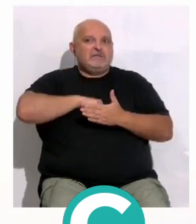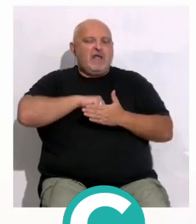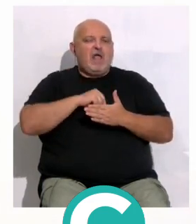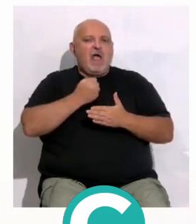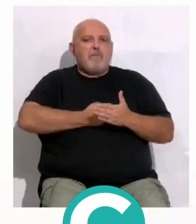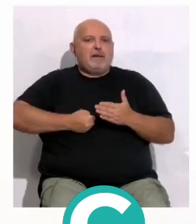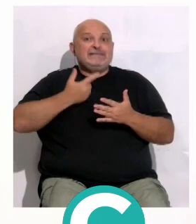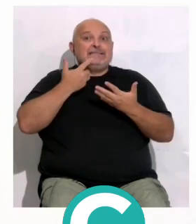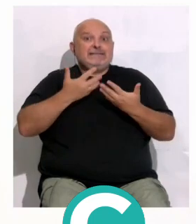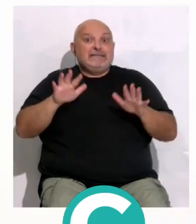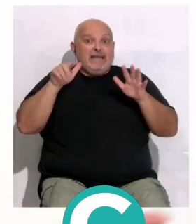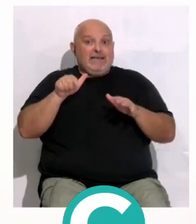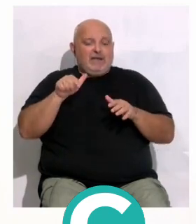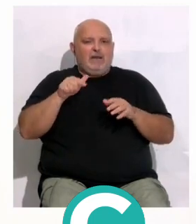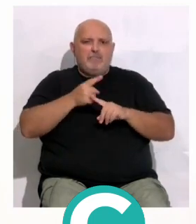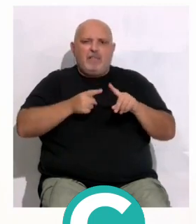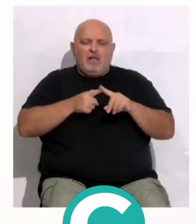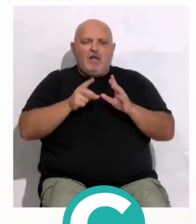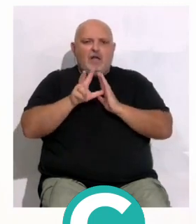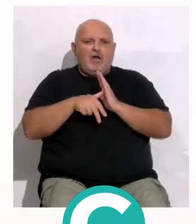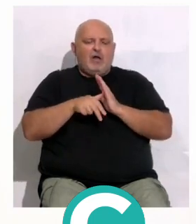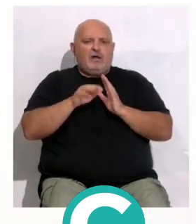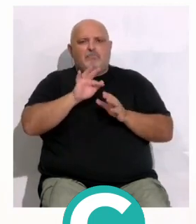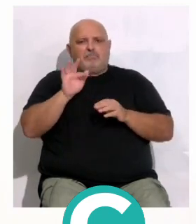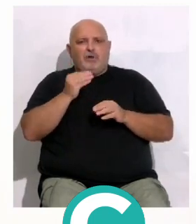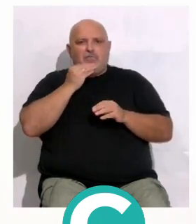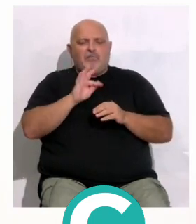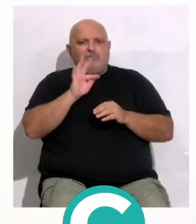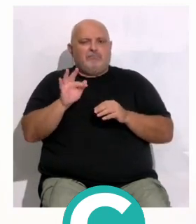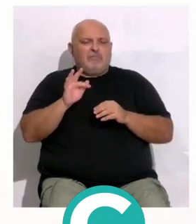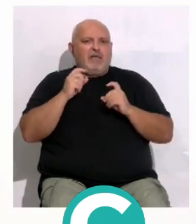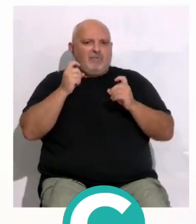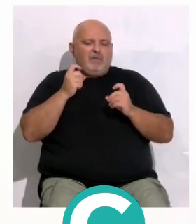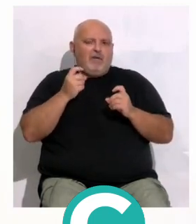tienes hambre sabes que en media hora te toca ya la comida y tienes que